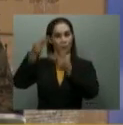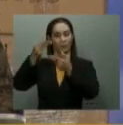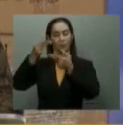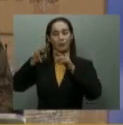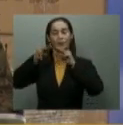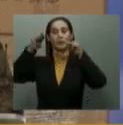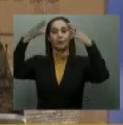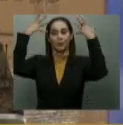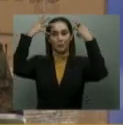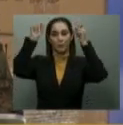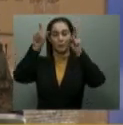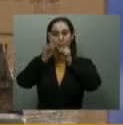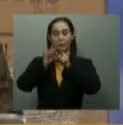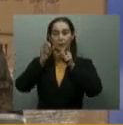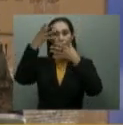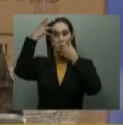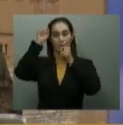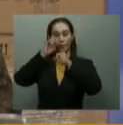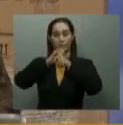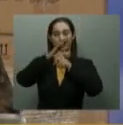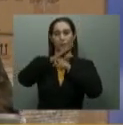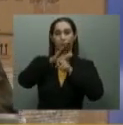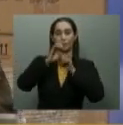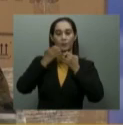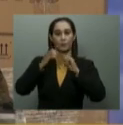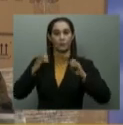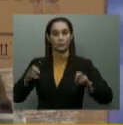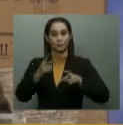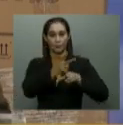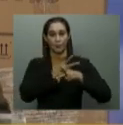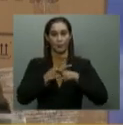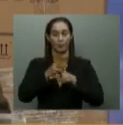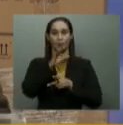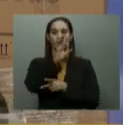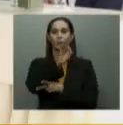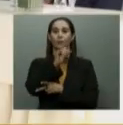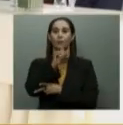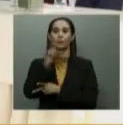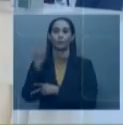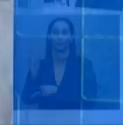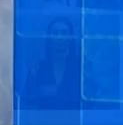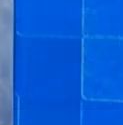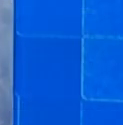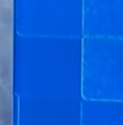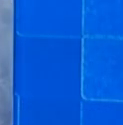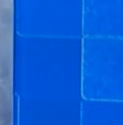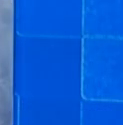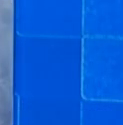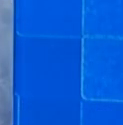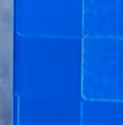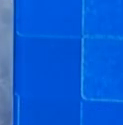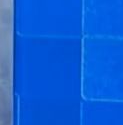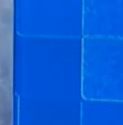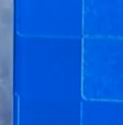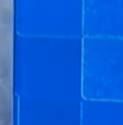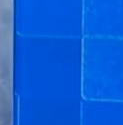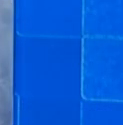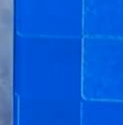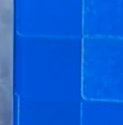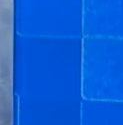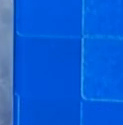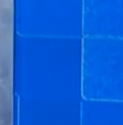creado una moto fobia que cuando tuve dos individuos en un motor tú te aviva